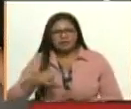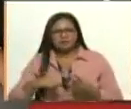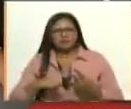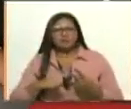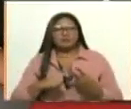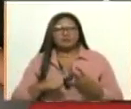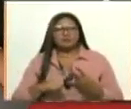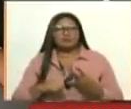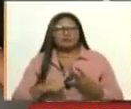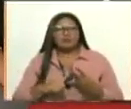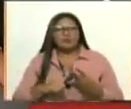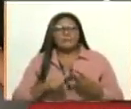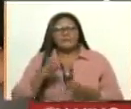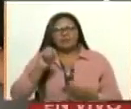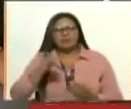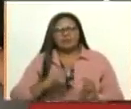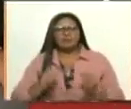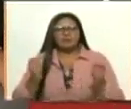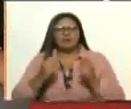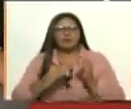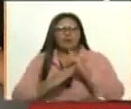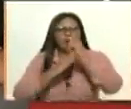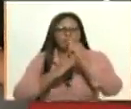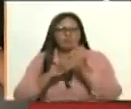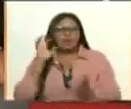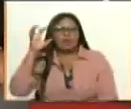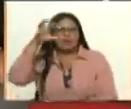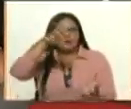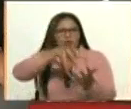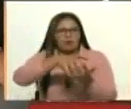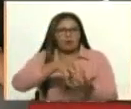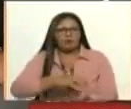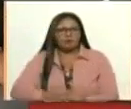pesebre de vanguardia, Estado Aragua.